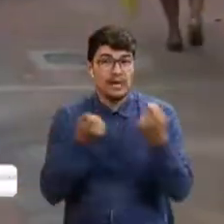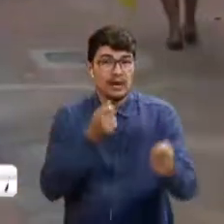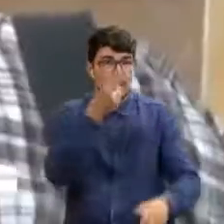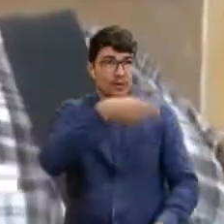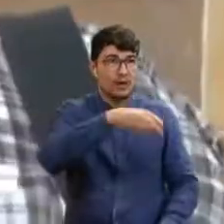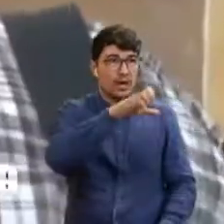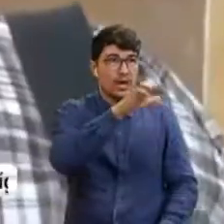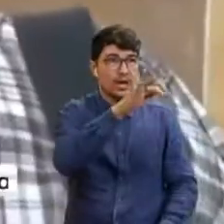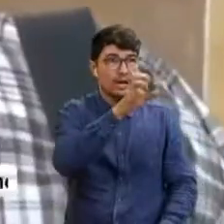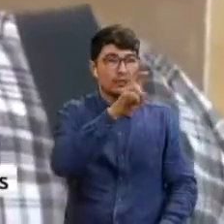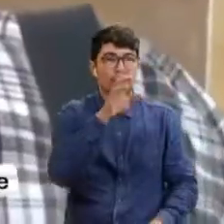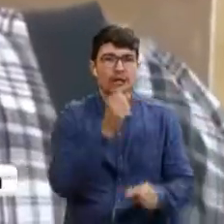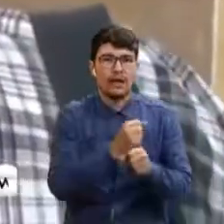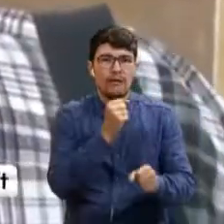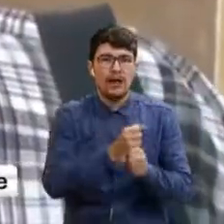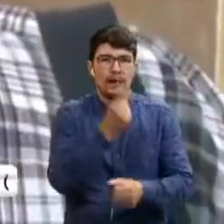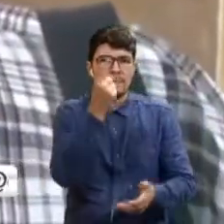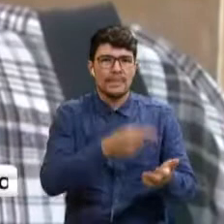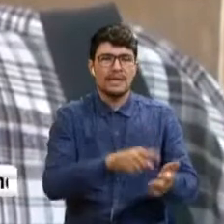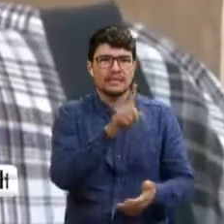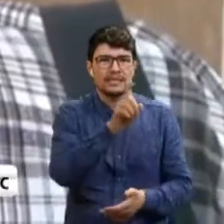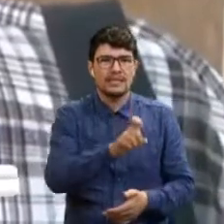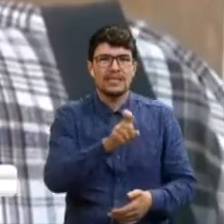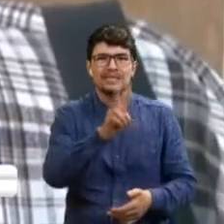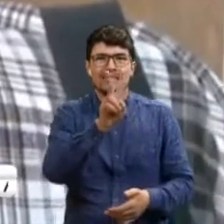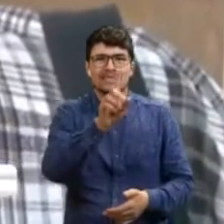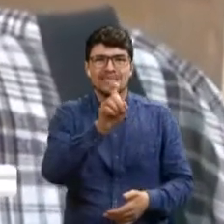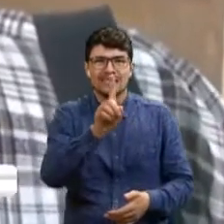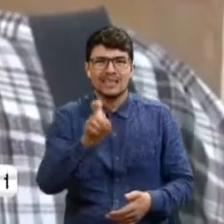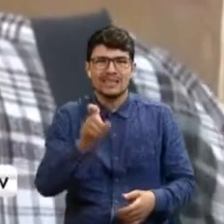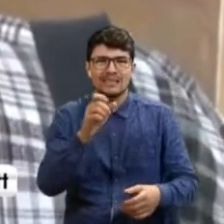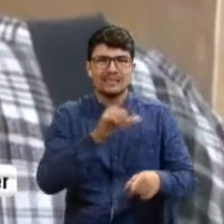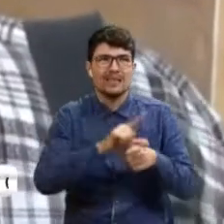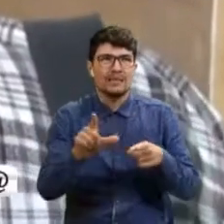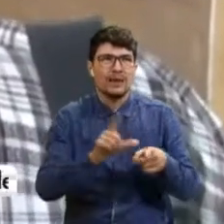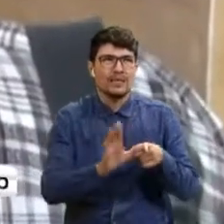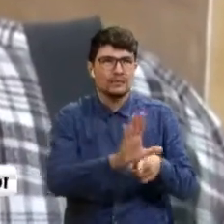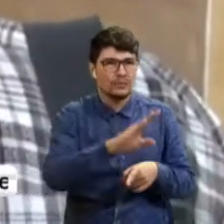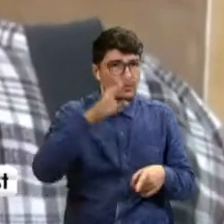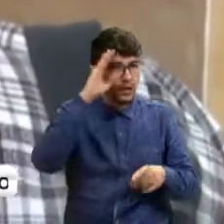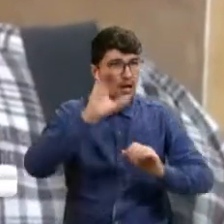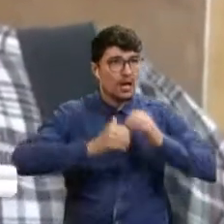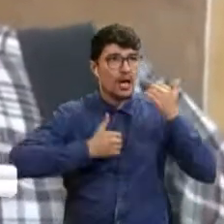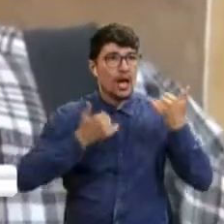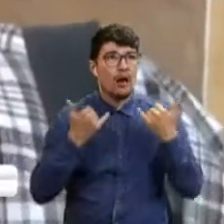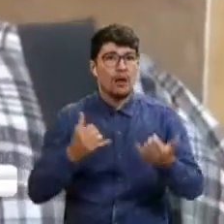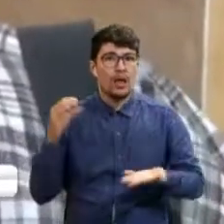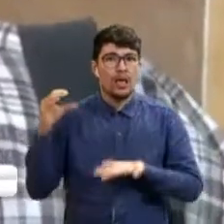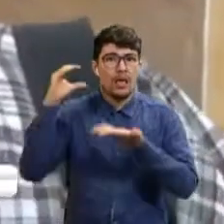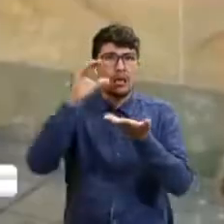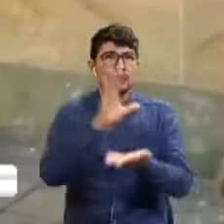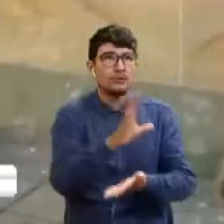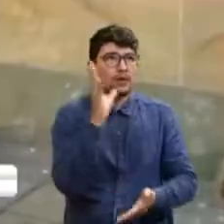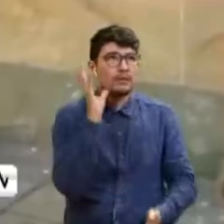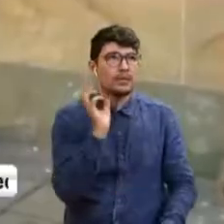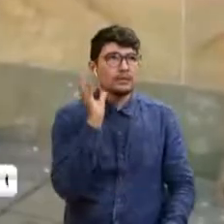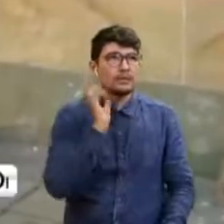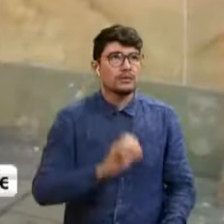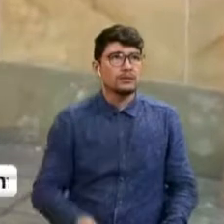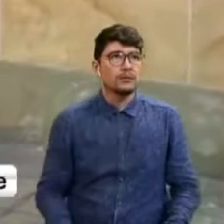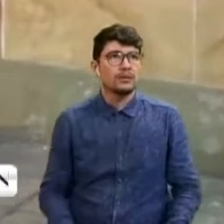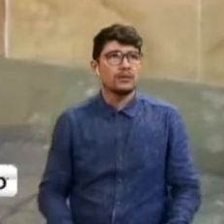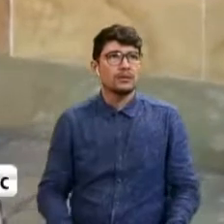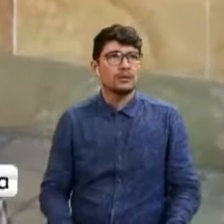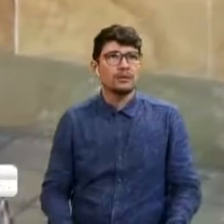martínez elaboró 1666 semanas como su oficial del ejército y actualmente recibe un salario mínimo como pensión y una